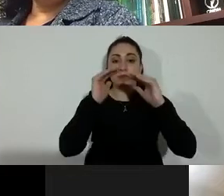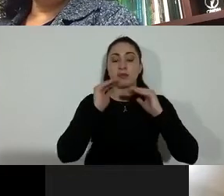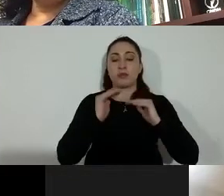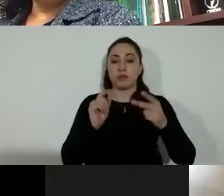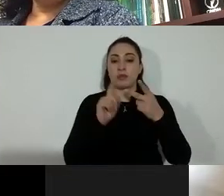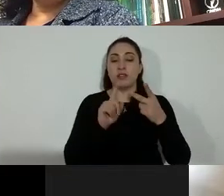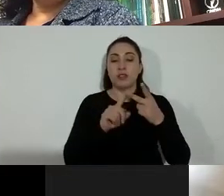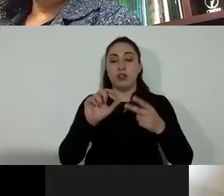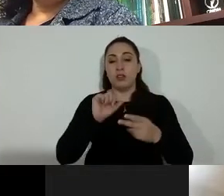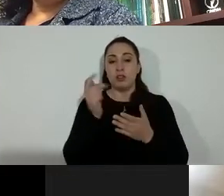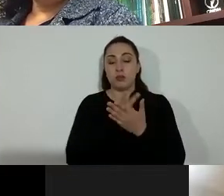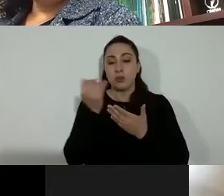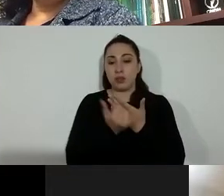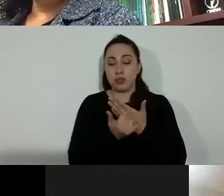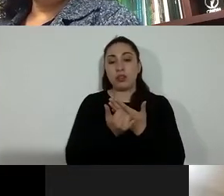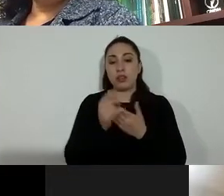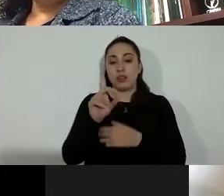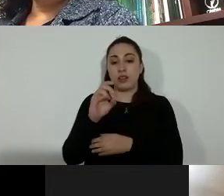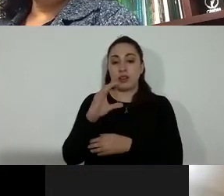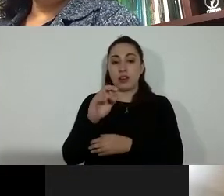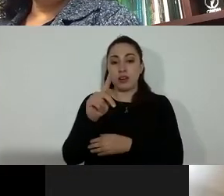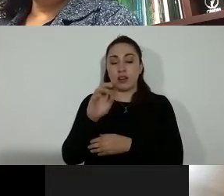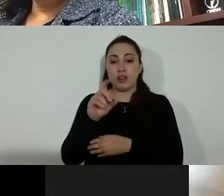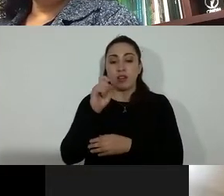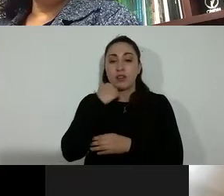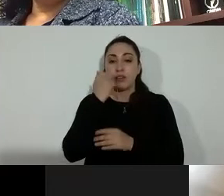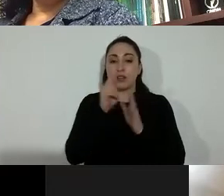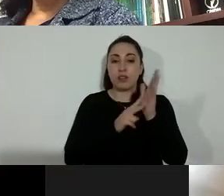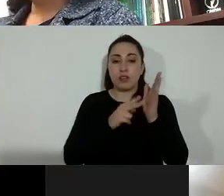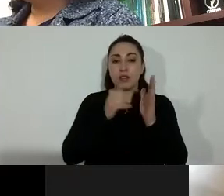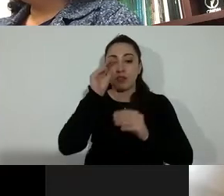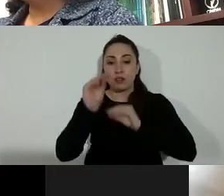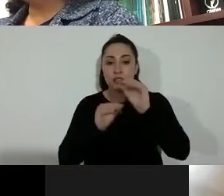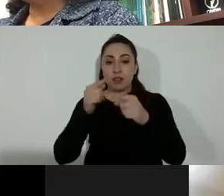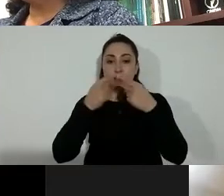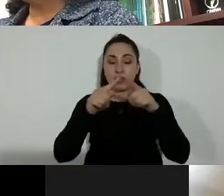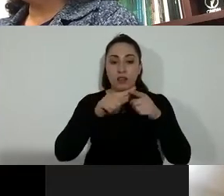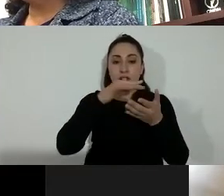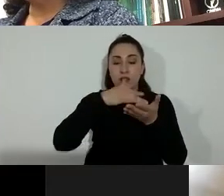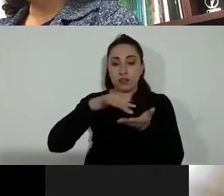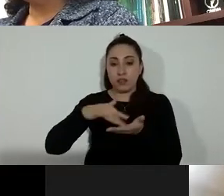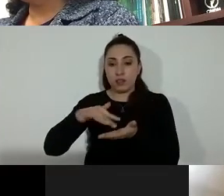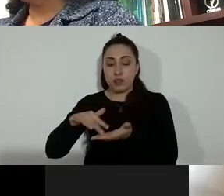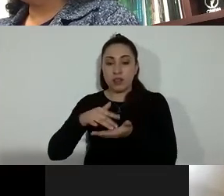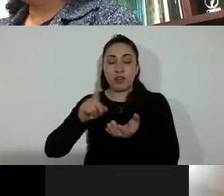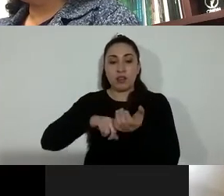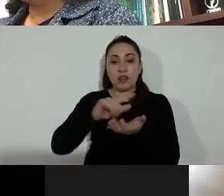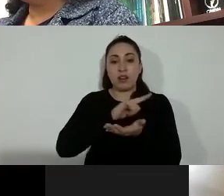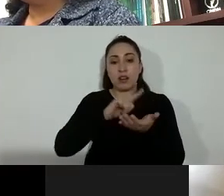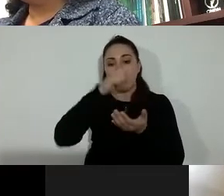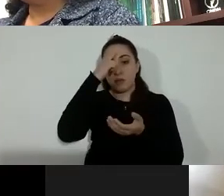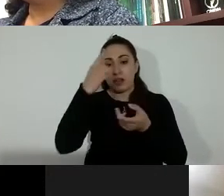un proyecto de decreto por el que se reforman y adicionan diversas disposiciones a la Ley para el